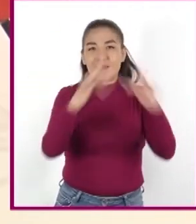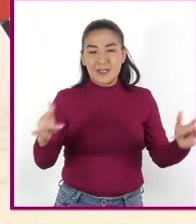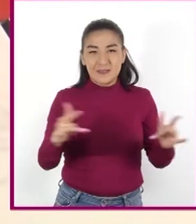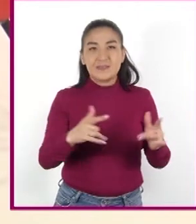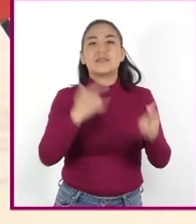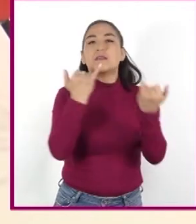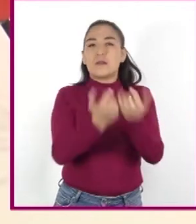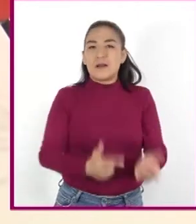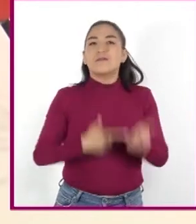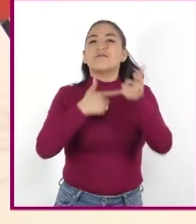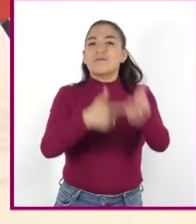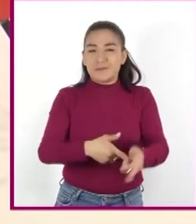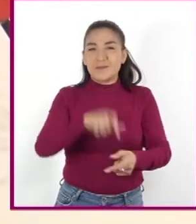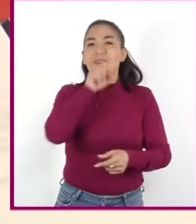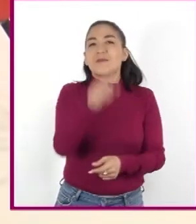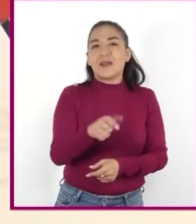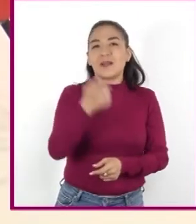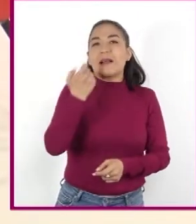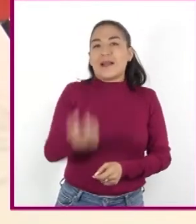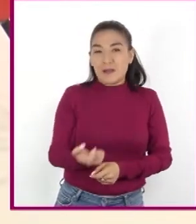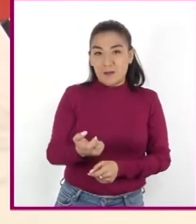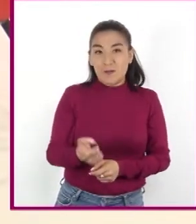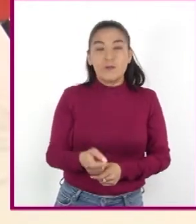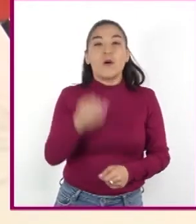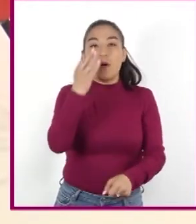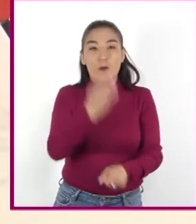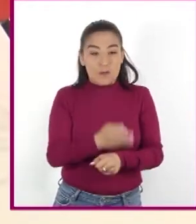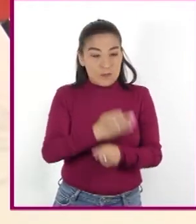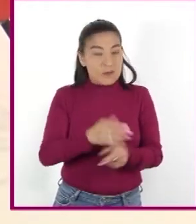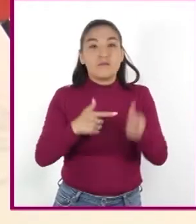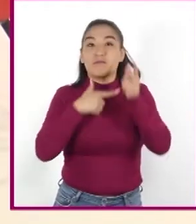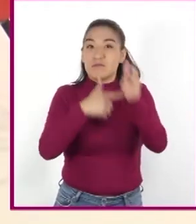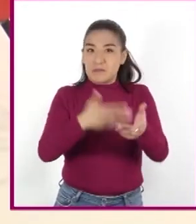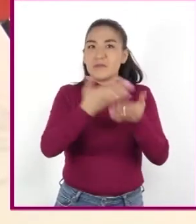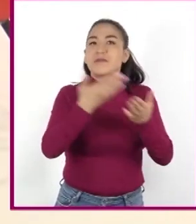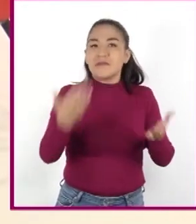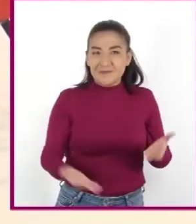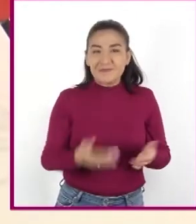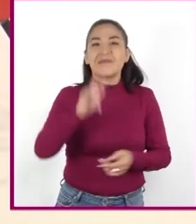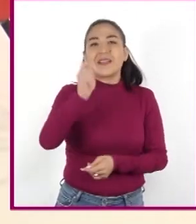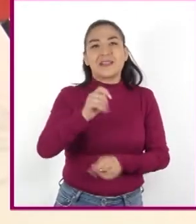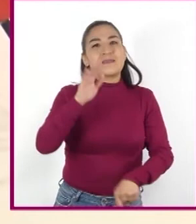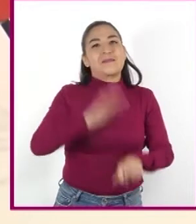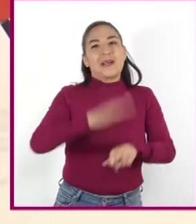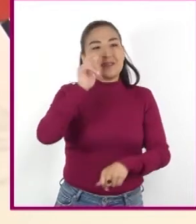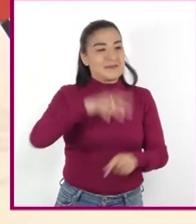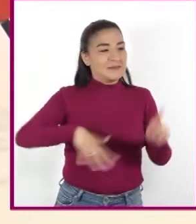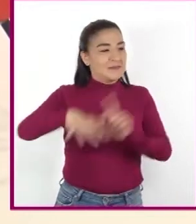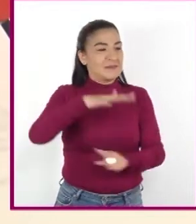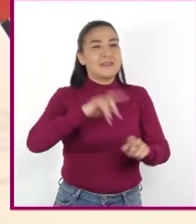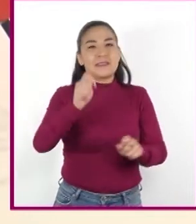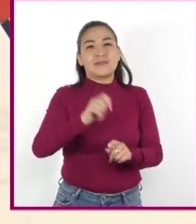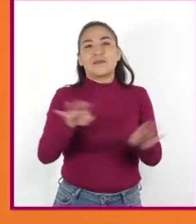el ámbito económico, pues se mantienen en el presente como una clase social